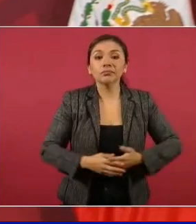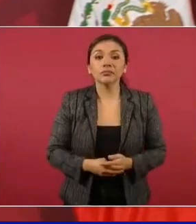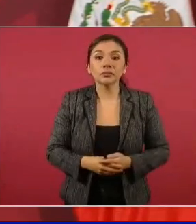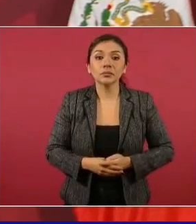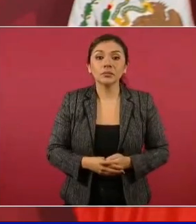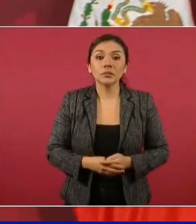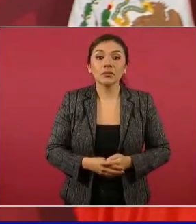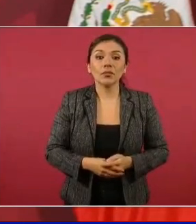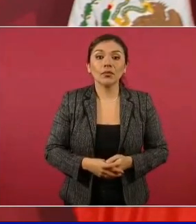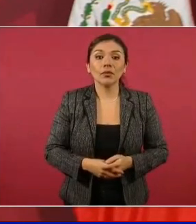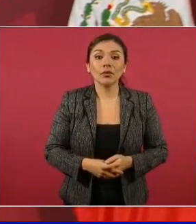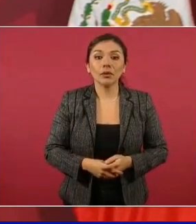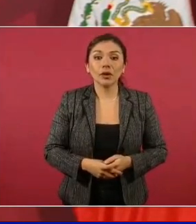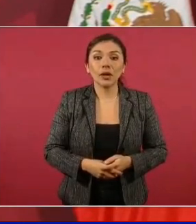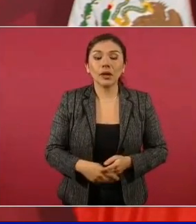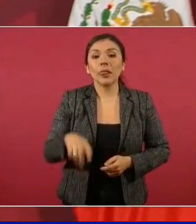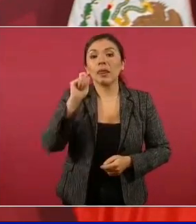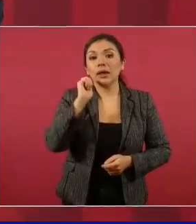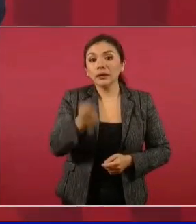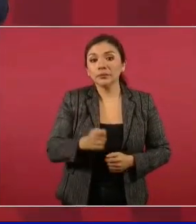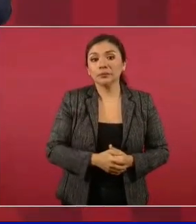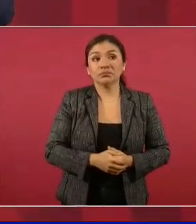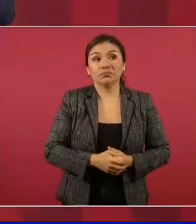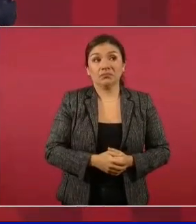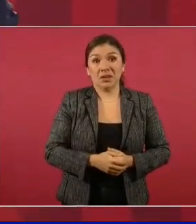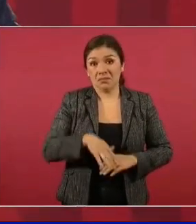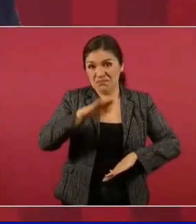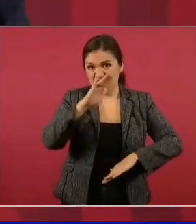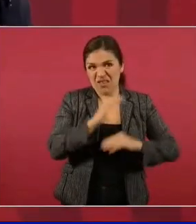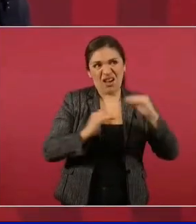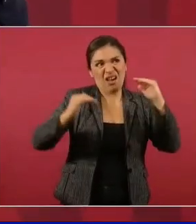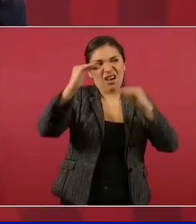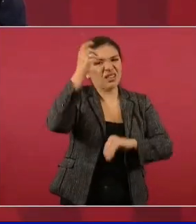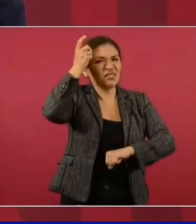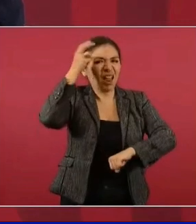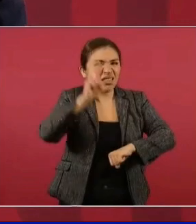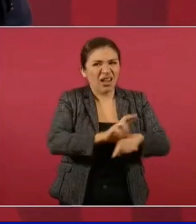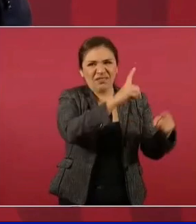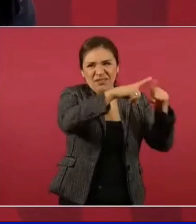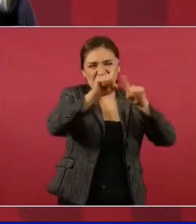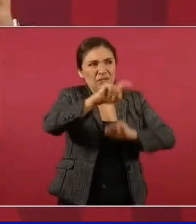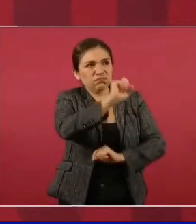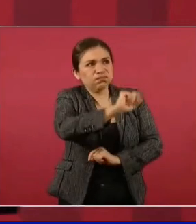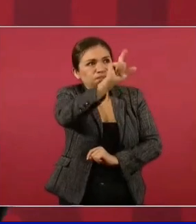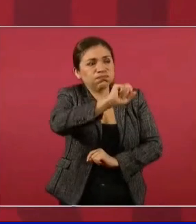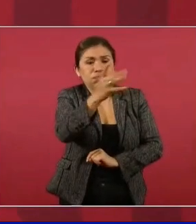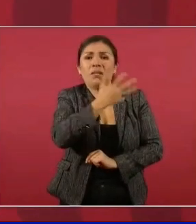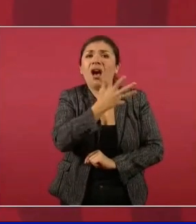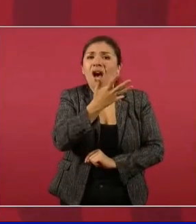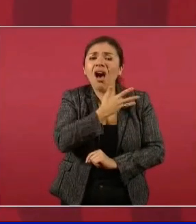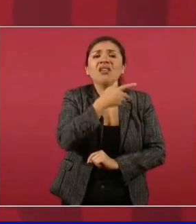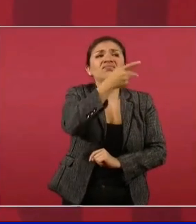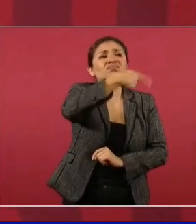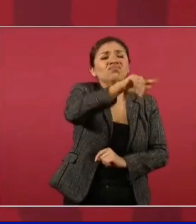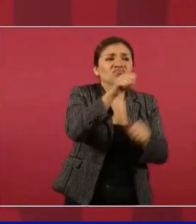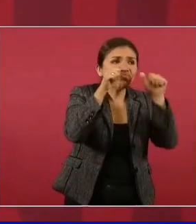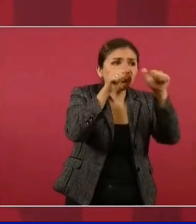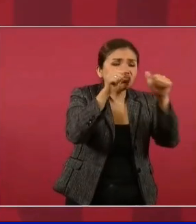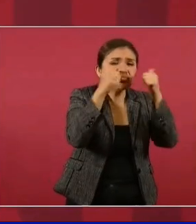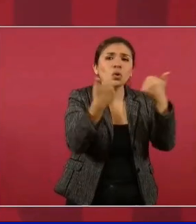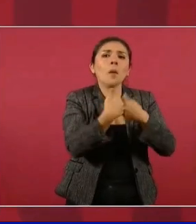el que los altos funcionarios tengan atención médica privada